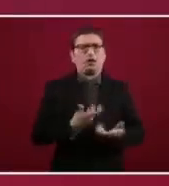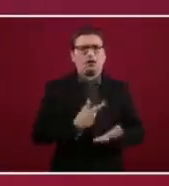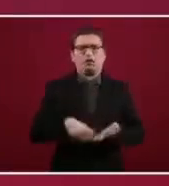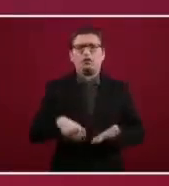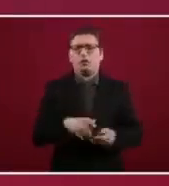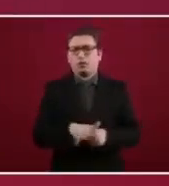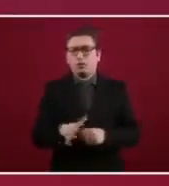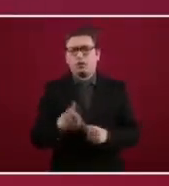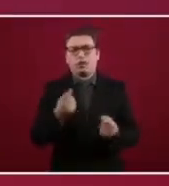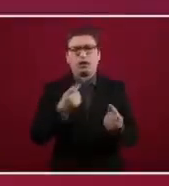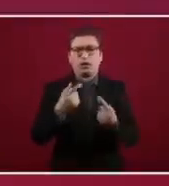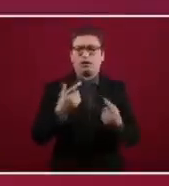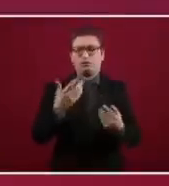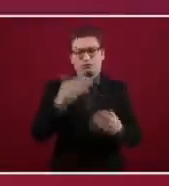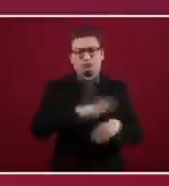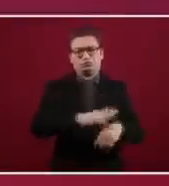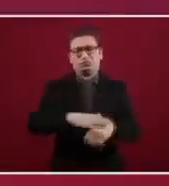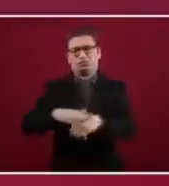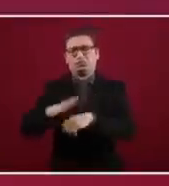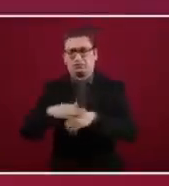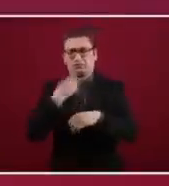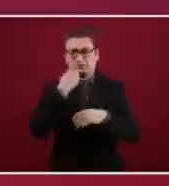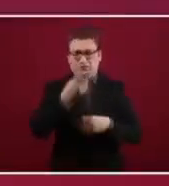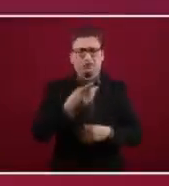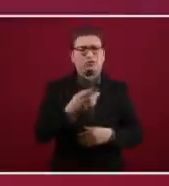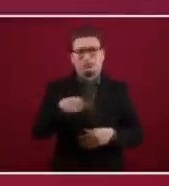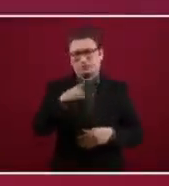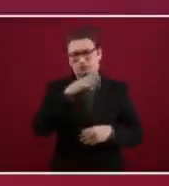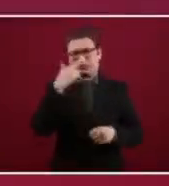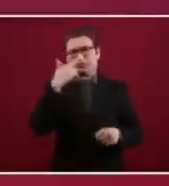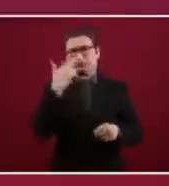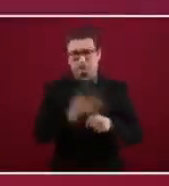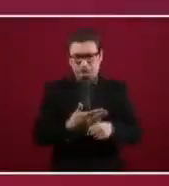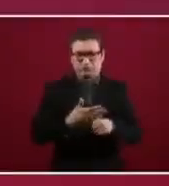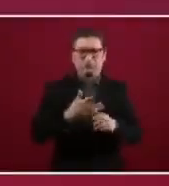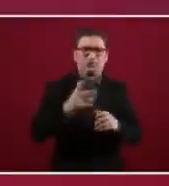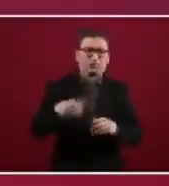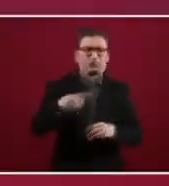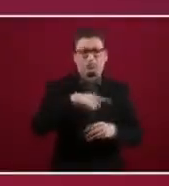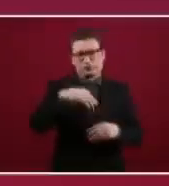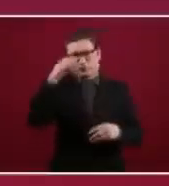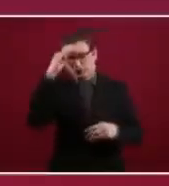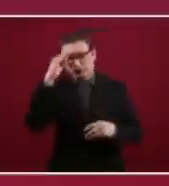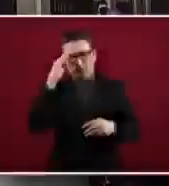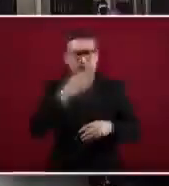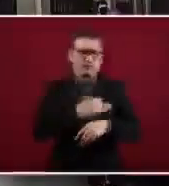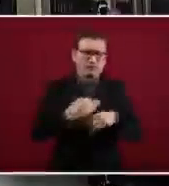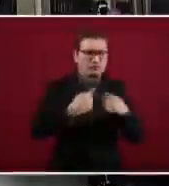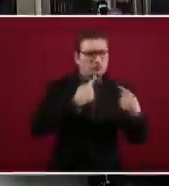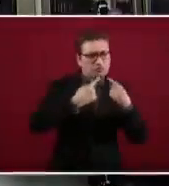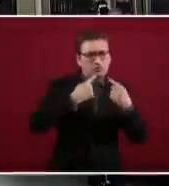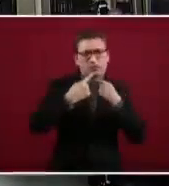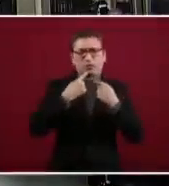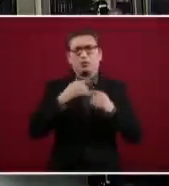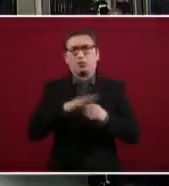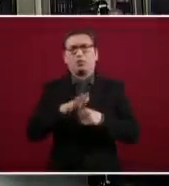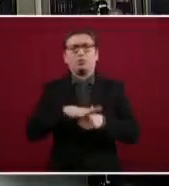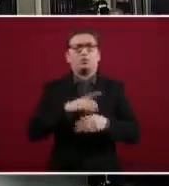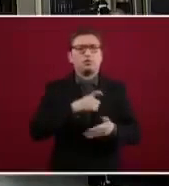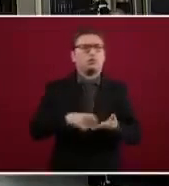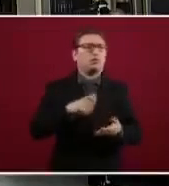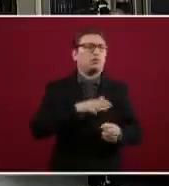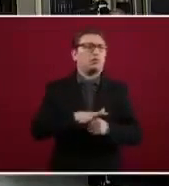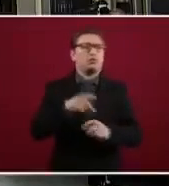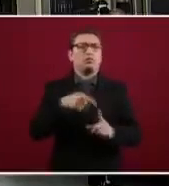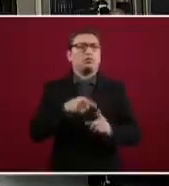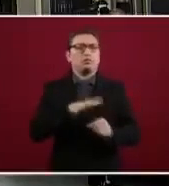si hay llamados como el que hemos hecho hoy de un consumo responsable que pensemos que nos reunamos con la familia que veamos en qué podemos